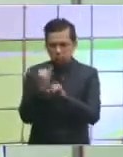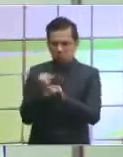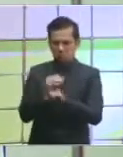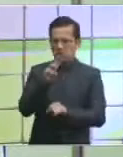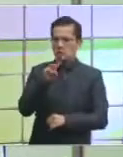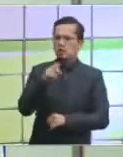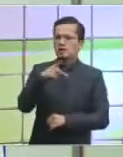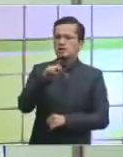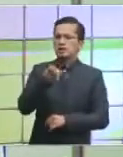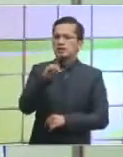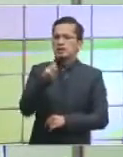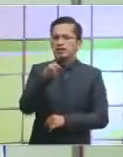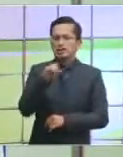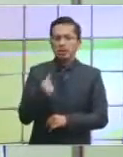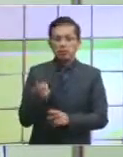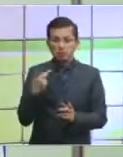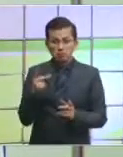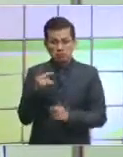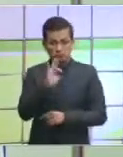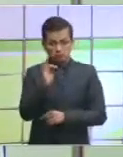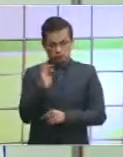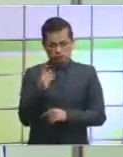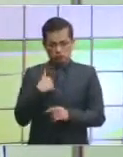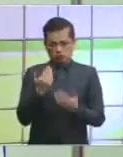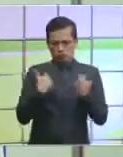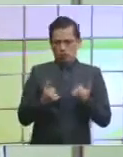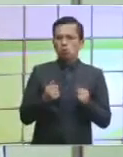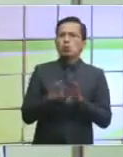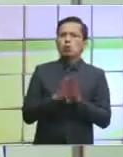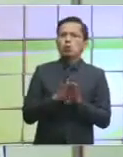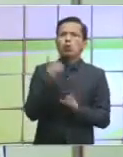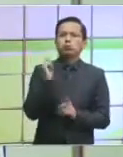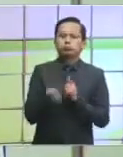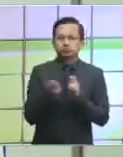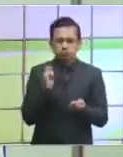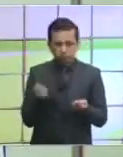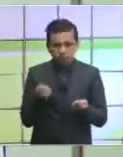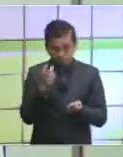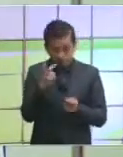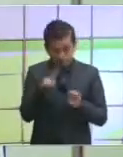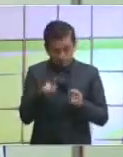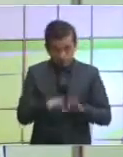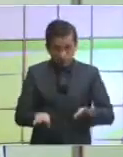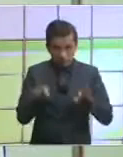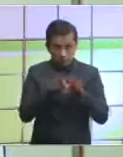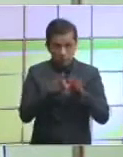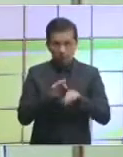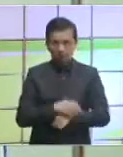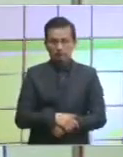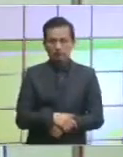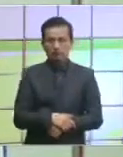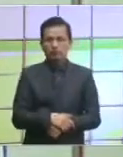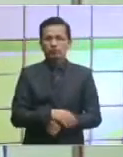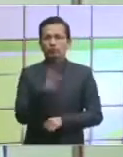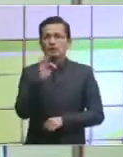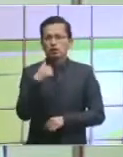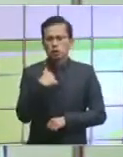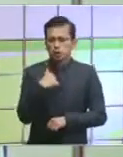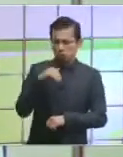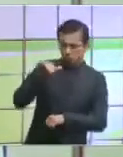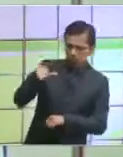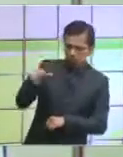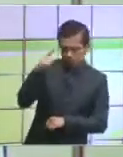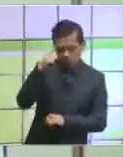entiende y como dice que lo está entendiendo es muy importante en cambio si yo pido la información